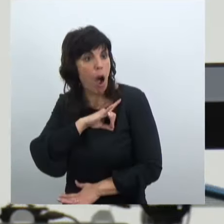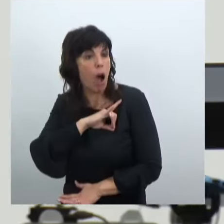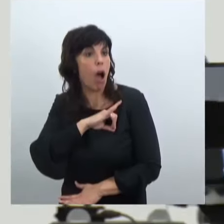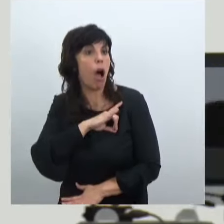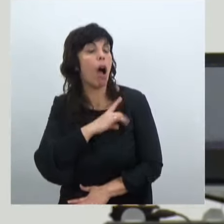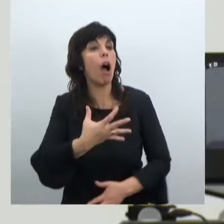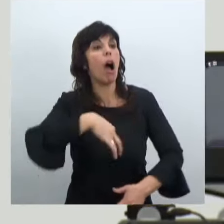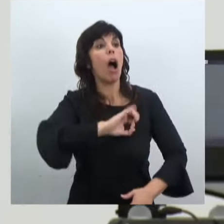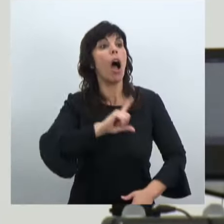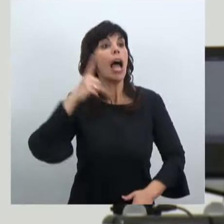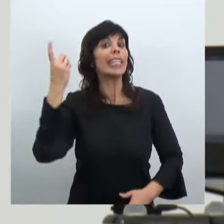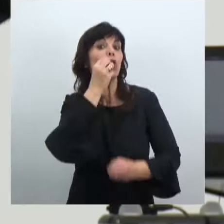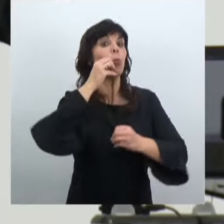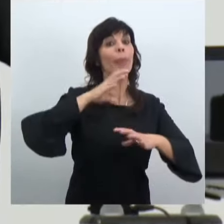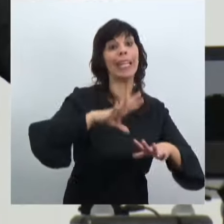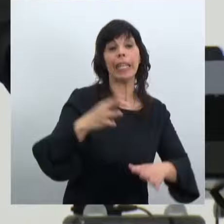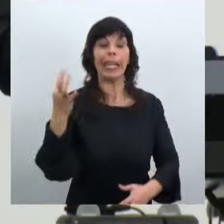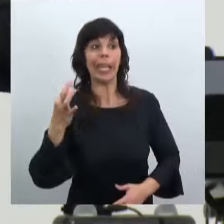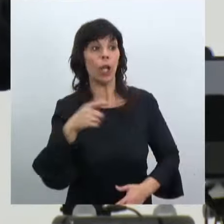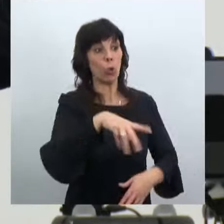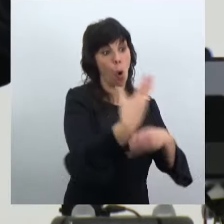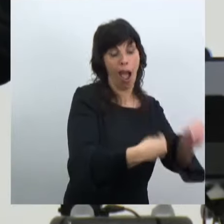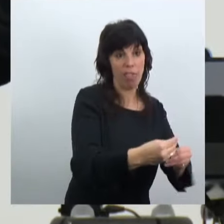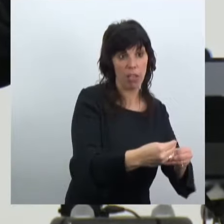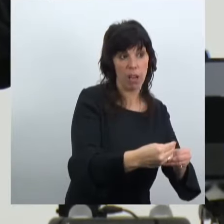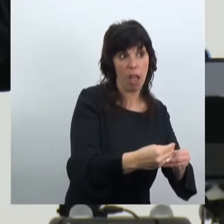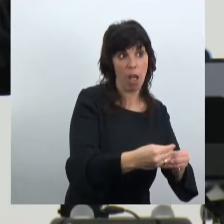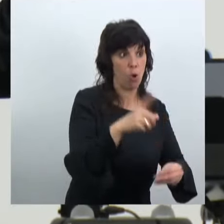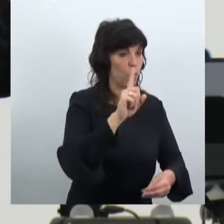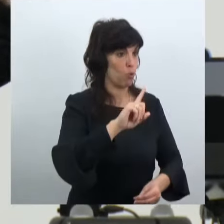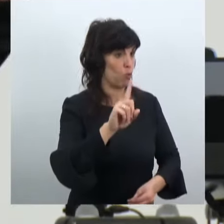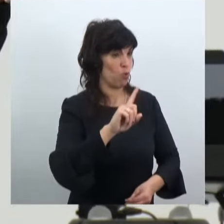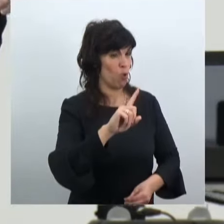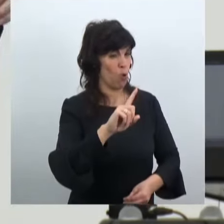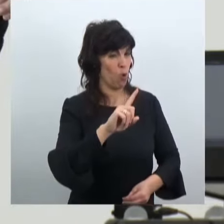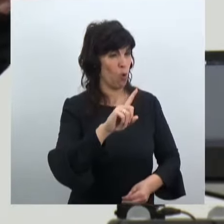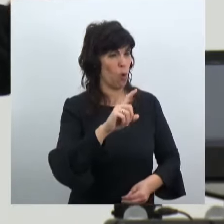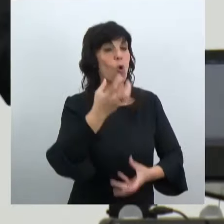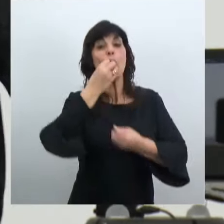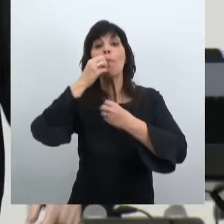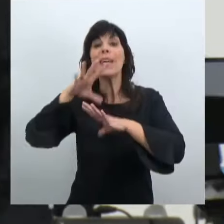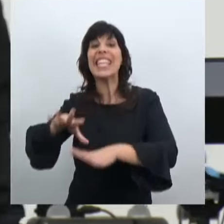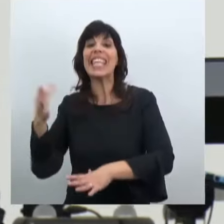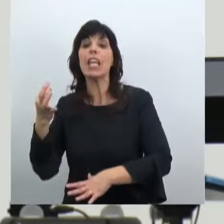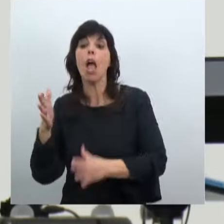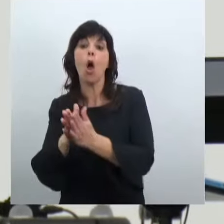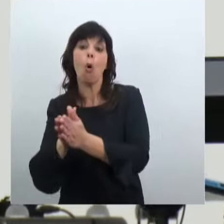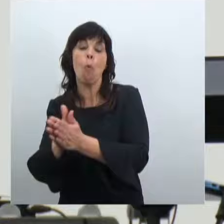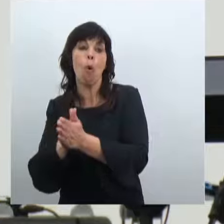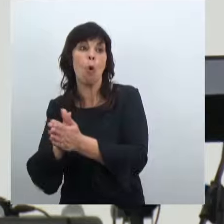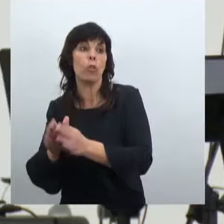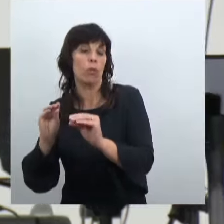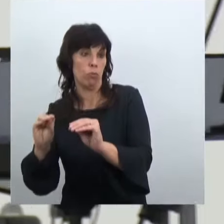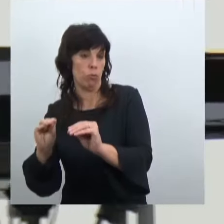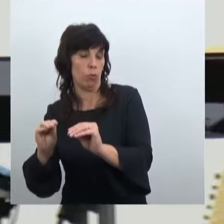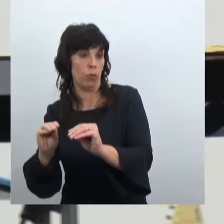El Señor no bendice tanto lo que haces, sino con qué motivación lo haces.